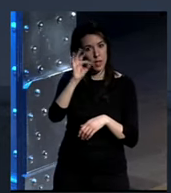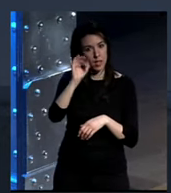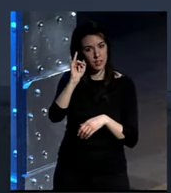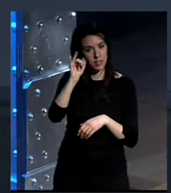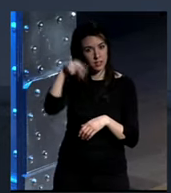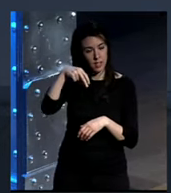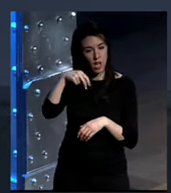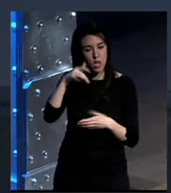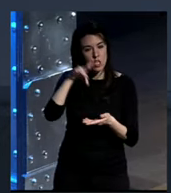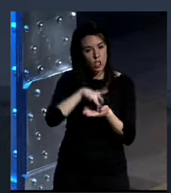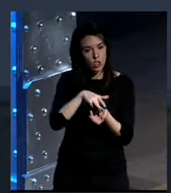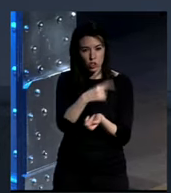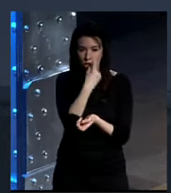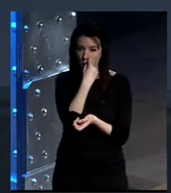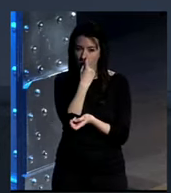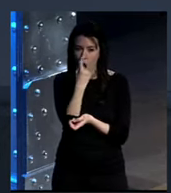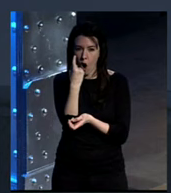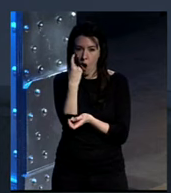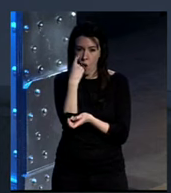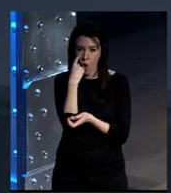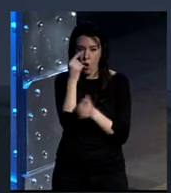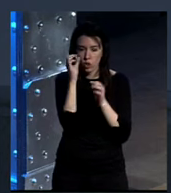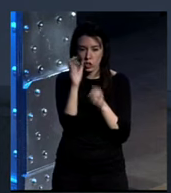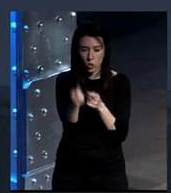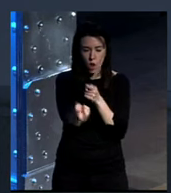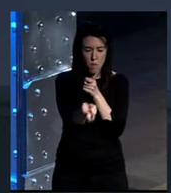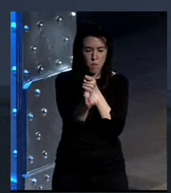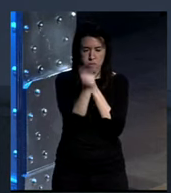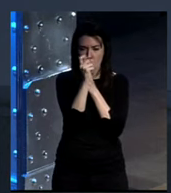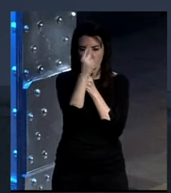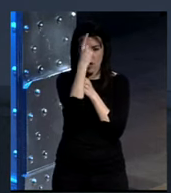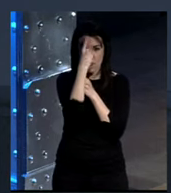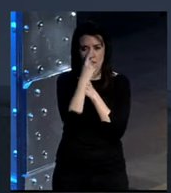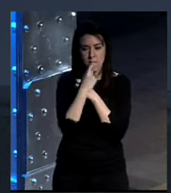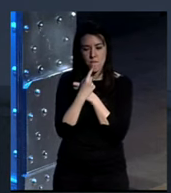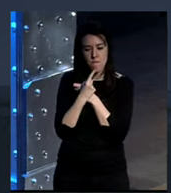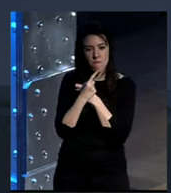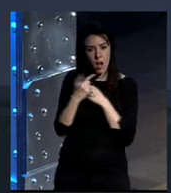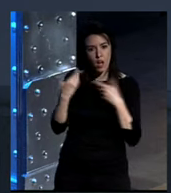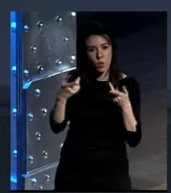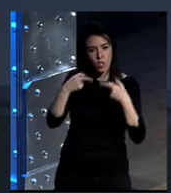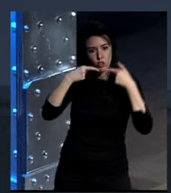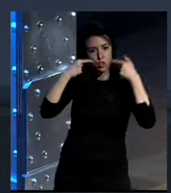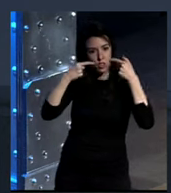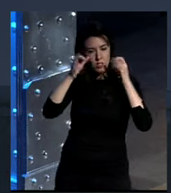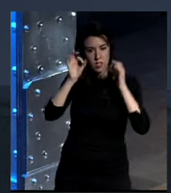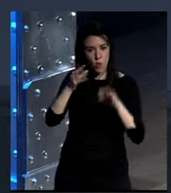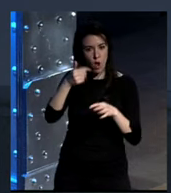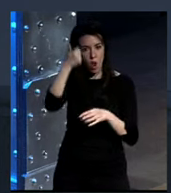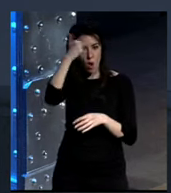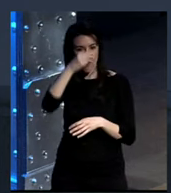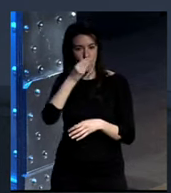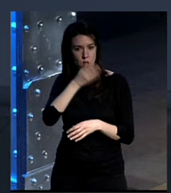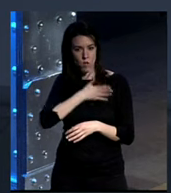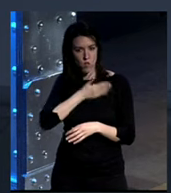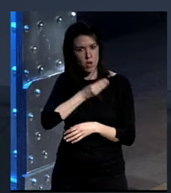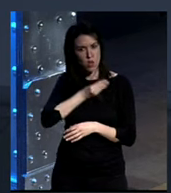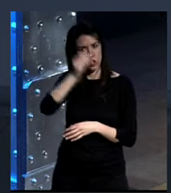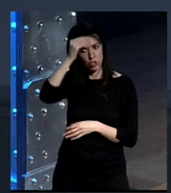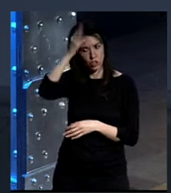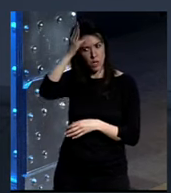guardan profundamente impregnada la imagen inolvidable de tu sonrisa de hombre bueno, de hombre sabio, de